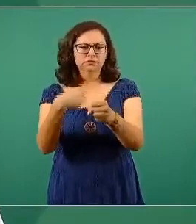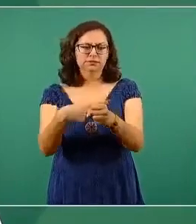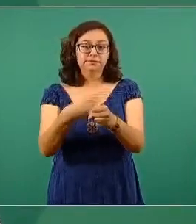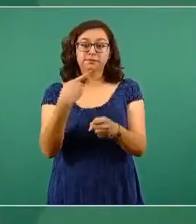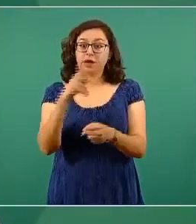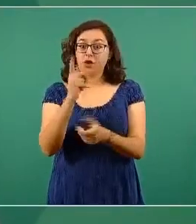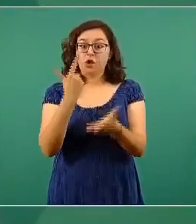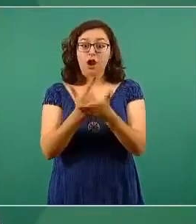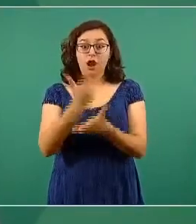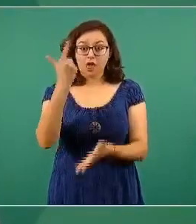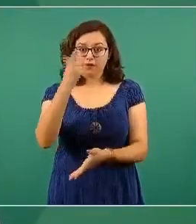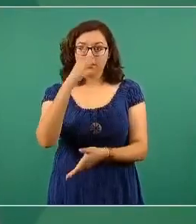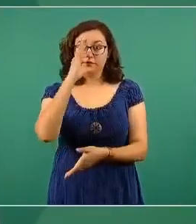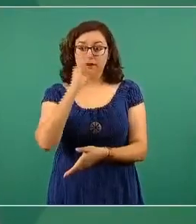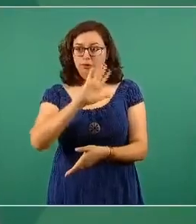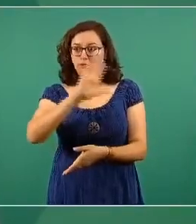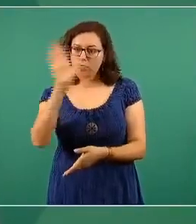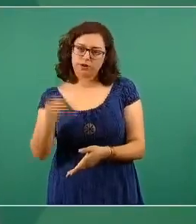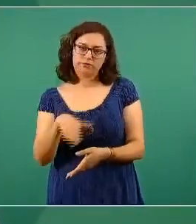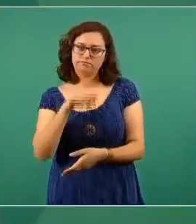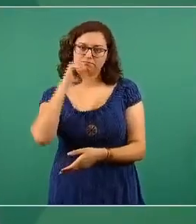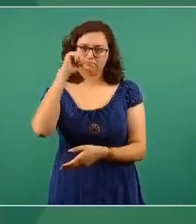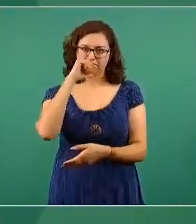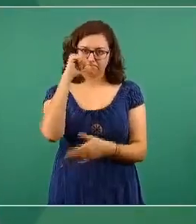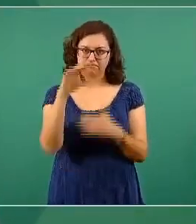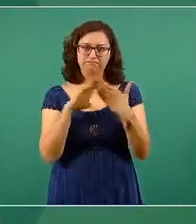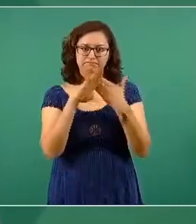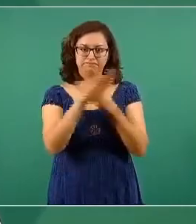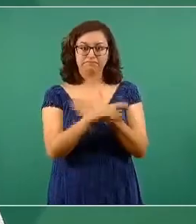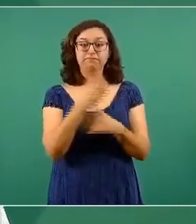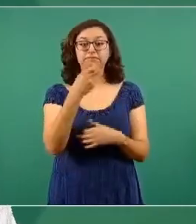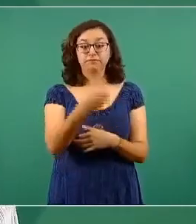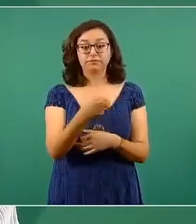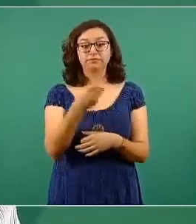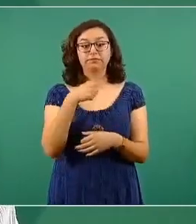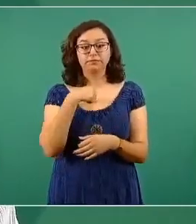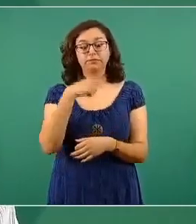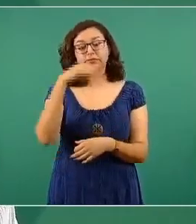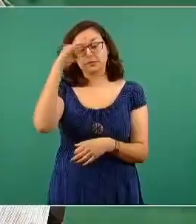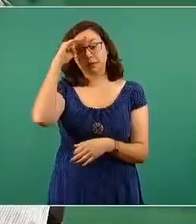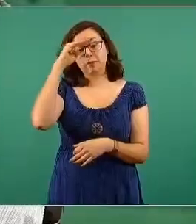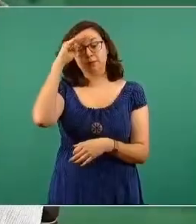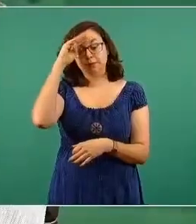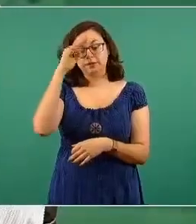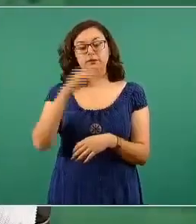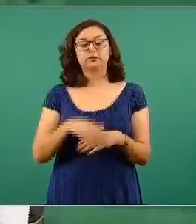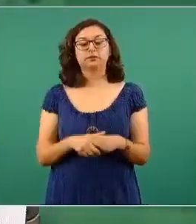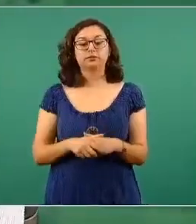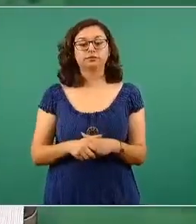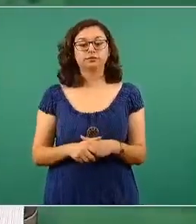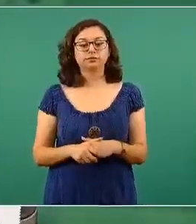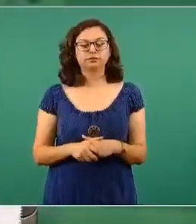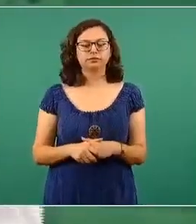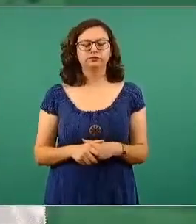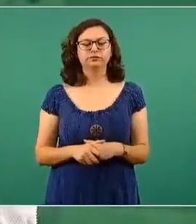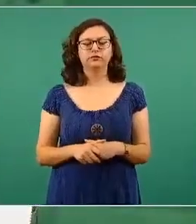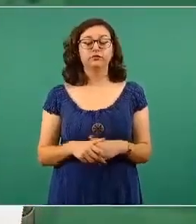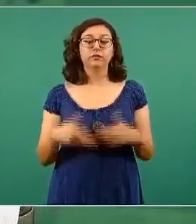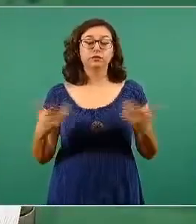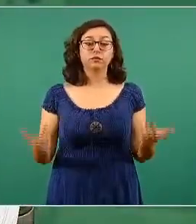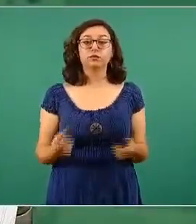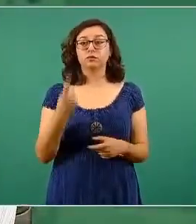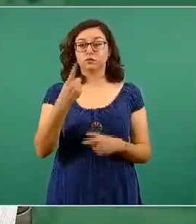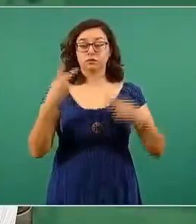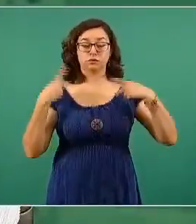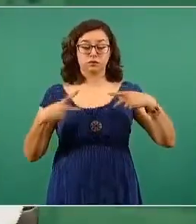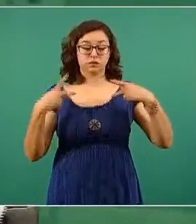que aquí está el punto específico para la respuesta. Una persona vacunada, inclusive con